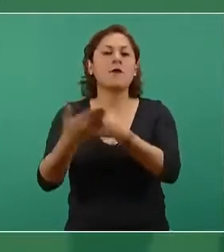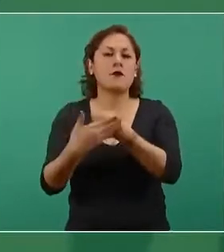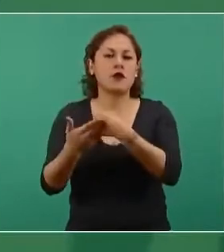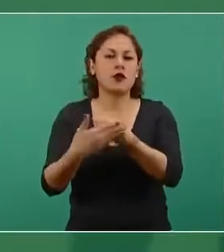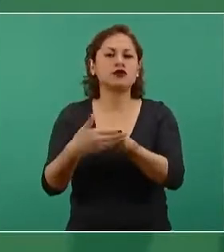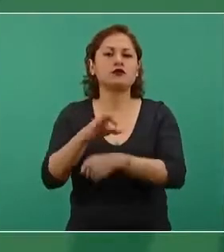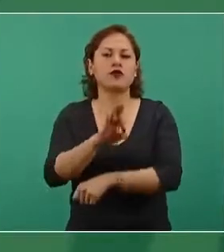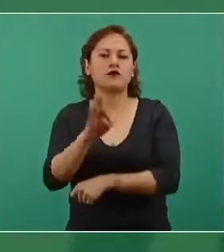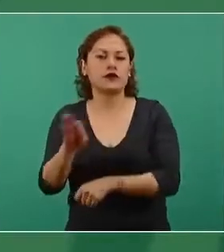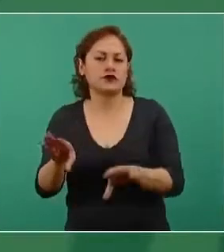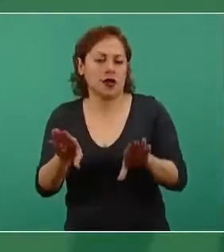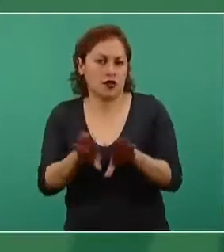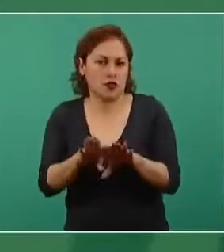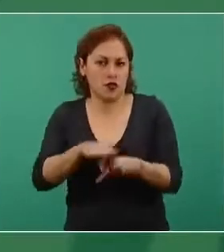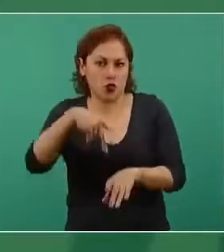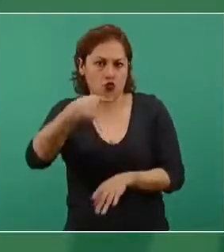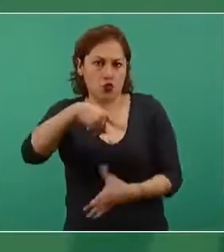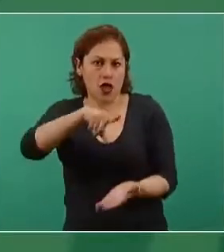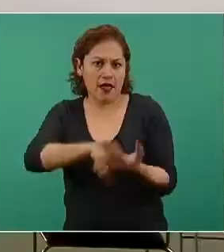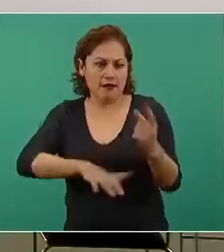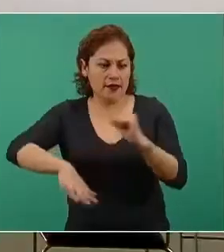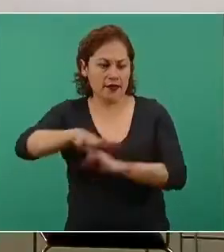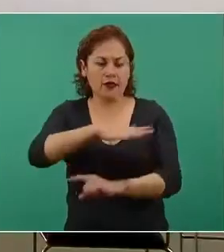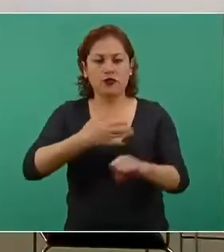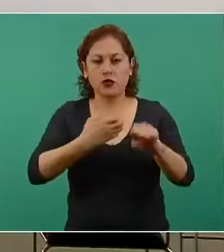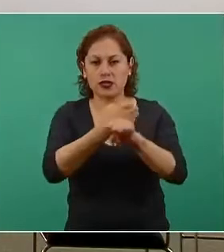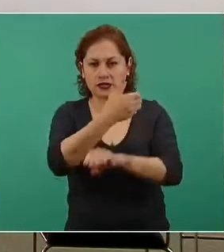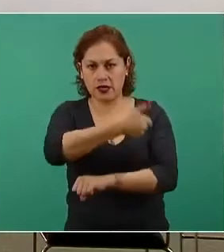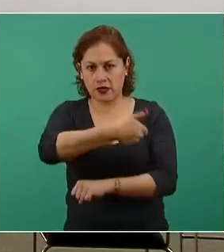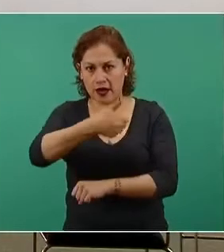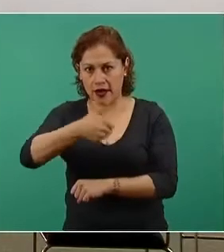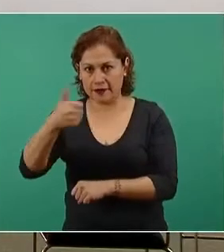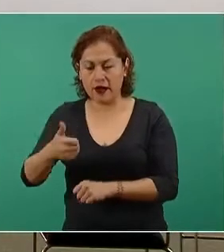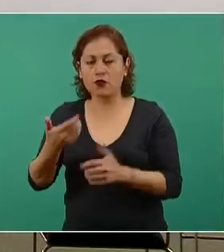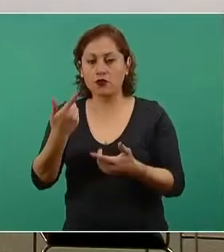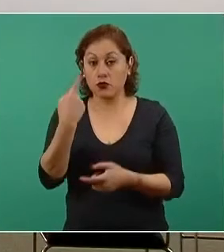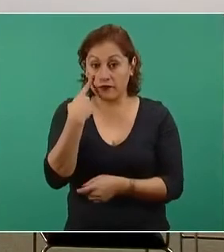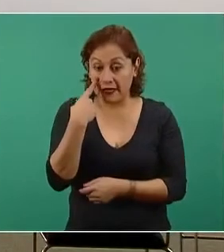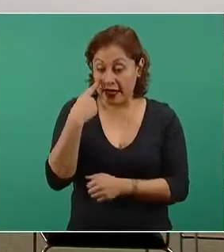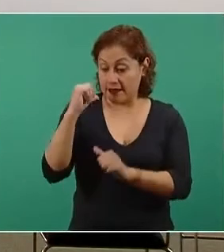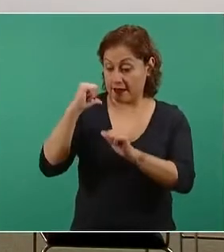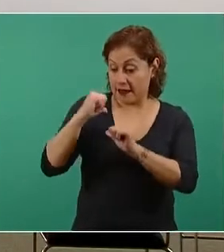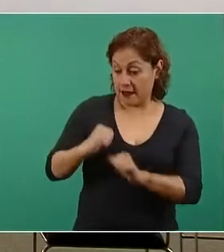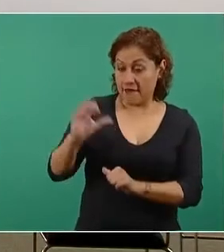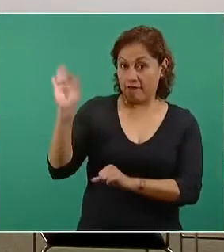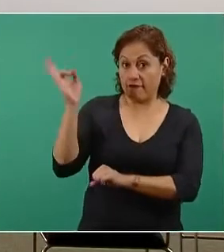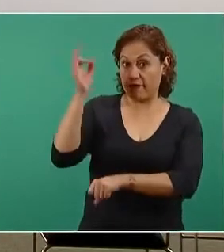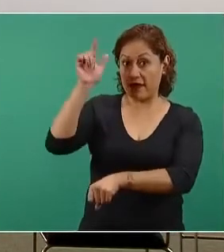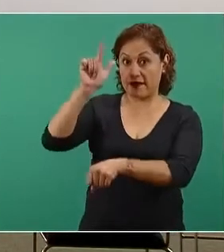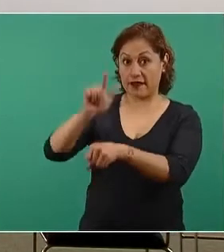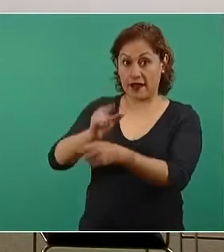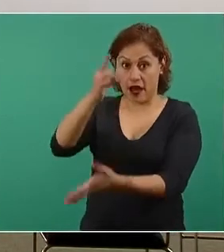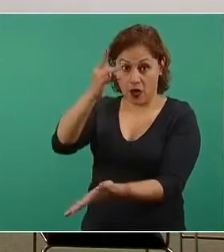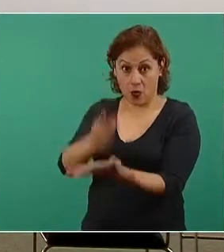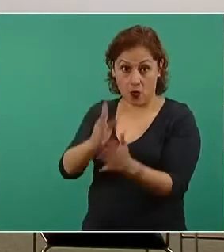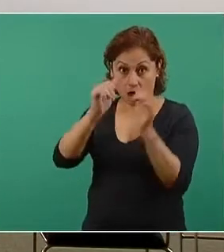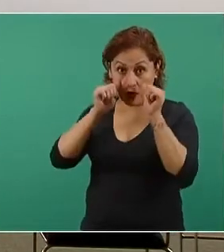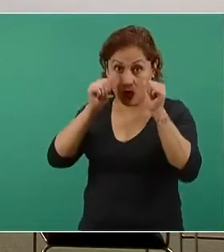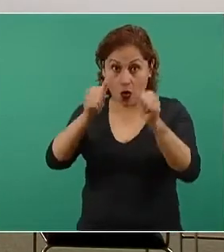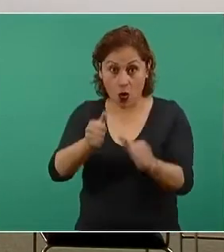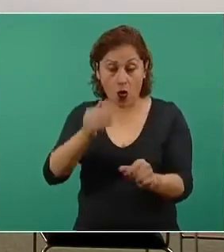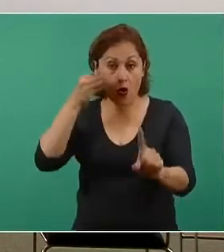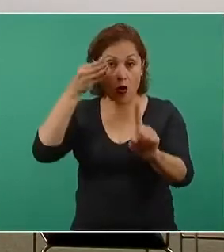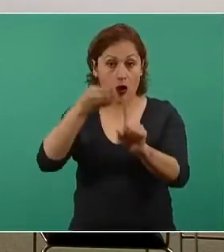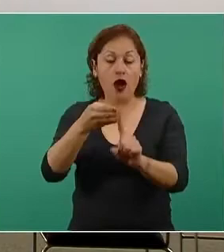propia población. Es decir, no es el nivel federal como tal quien se encarga de la logística, ¿no? de la